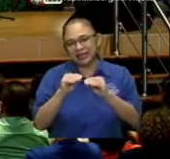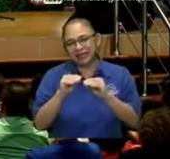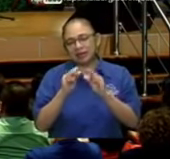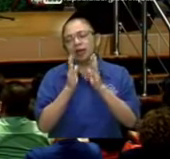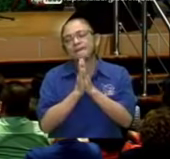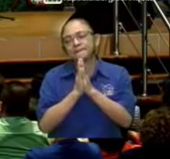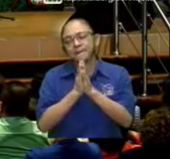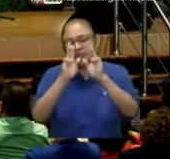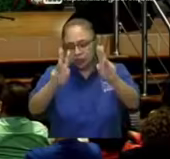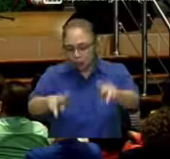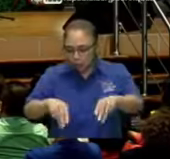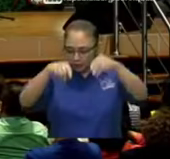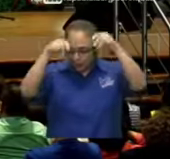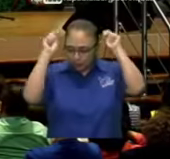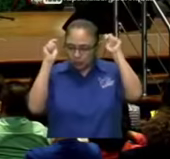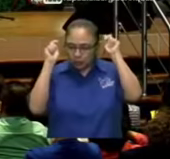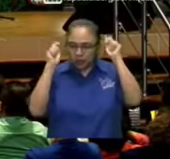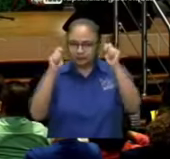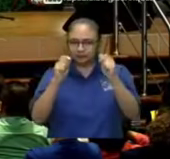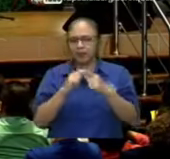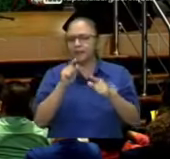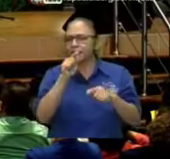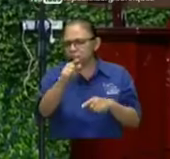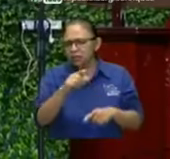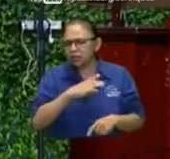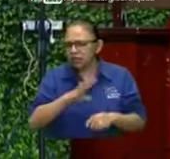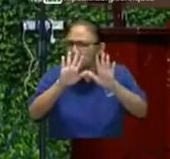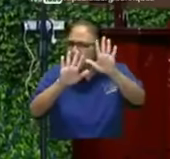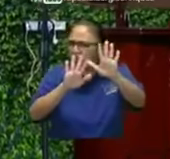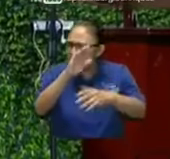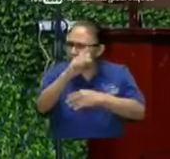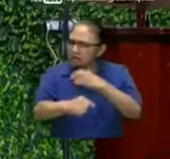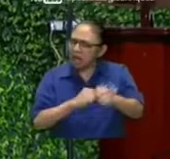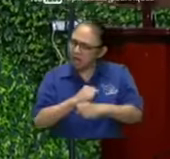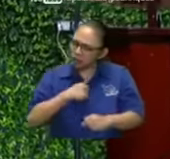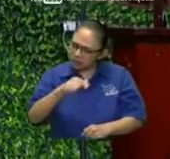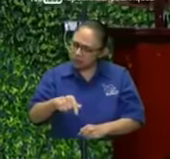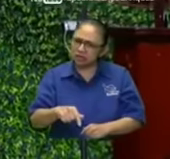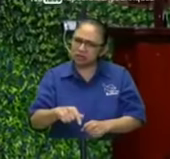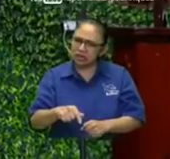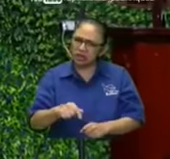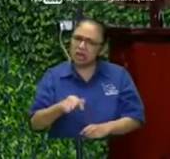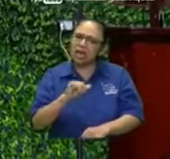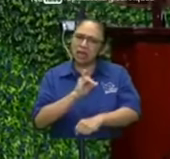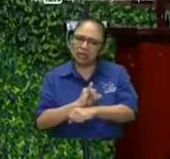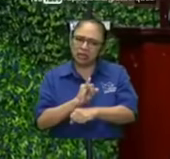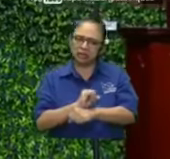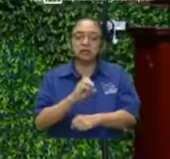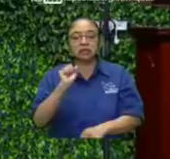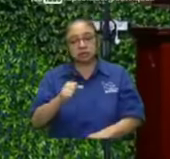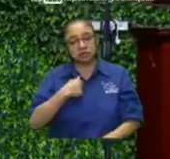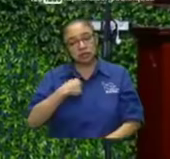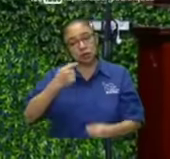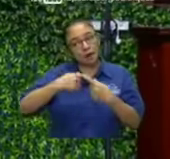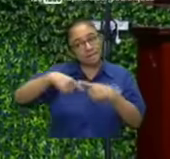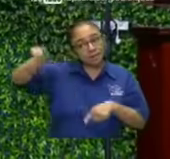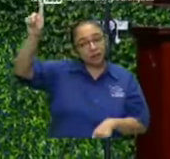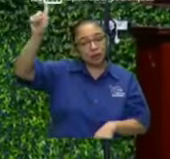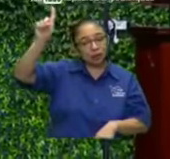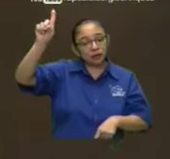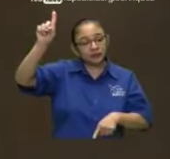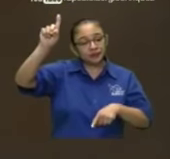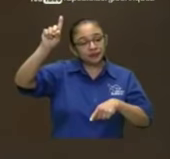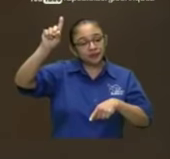y dice, bueno, pero usted tiene como 10 años de estar en la iglesia y para pedir cobertura hasta ahorita. Entonces dice, si es que me voy de viaje y quiero